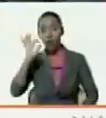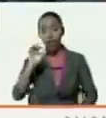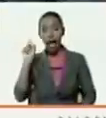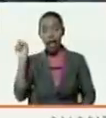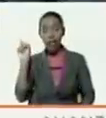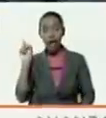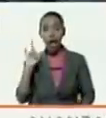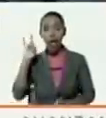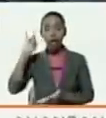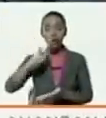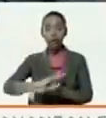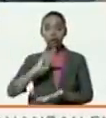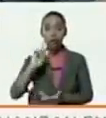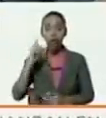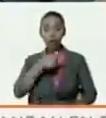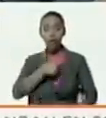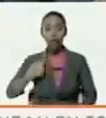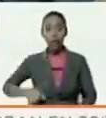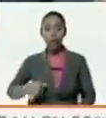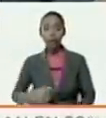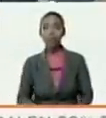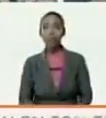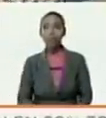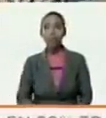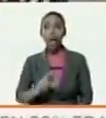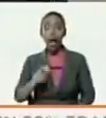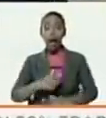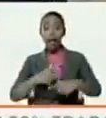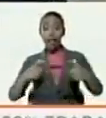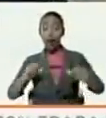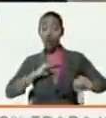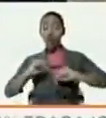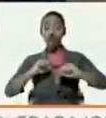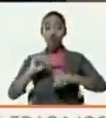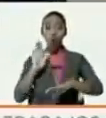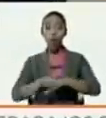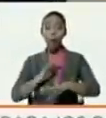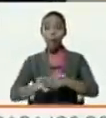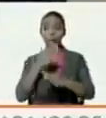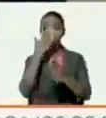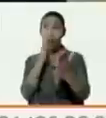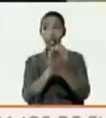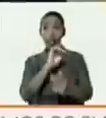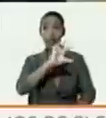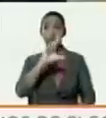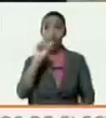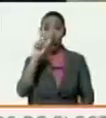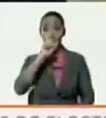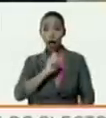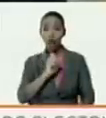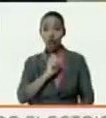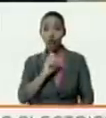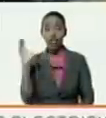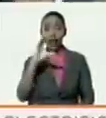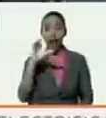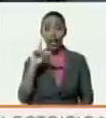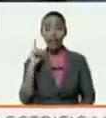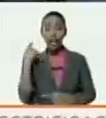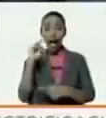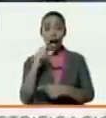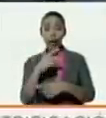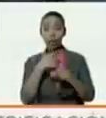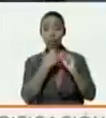A esta hora vamos a seguir en la gran movilización, Mari, con todo lo que ocurre 31 años del Caracazo. Graya Casella tiene